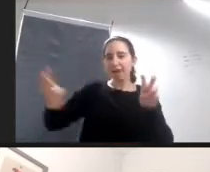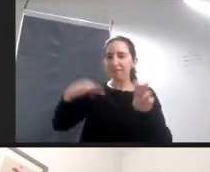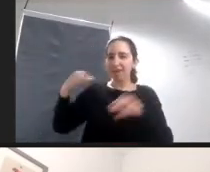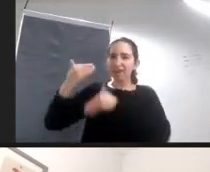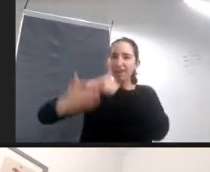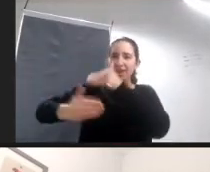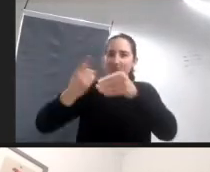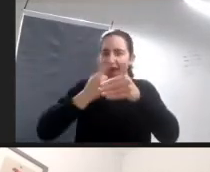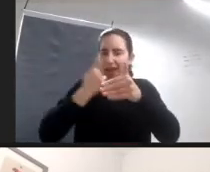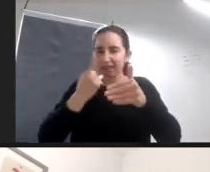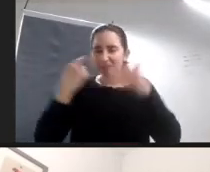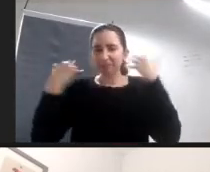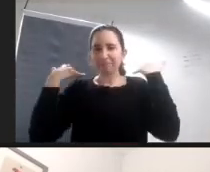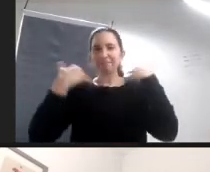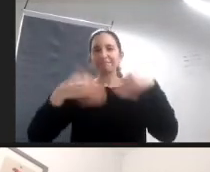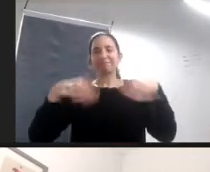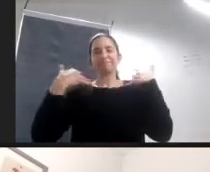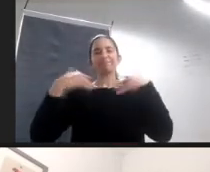movió toda la vida.